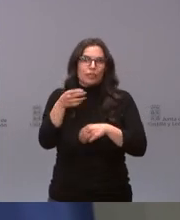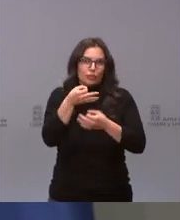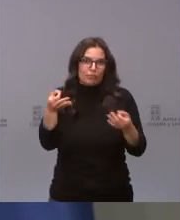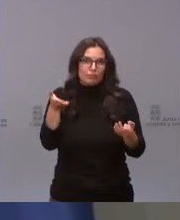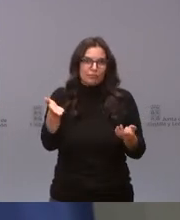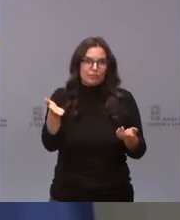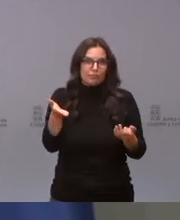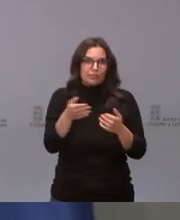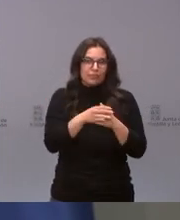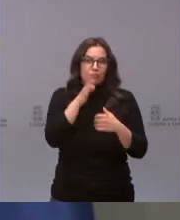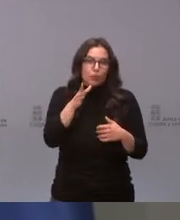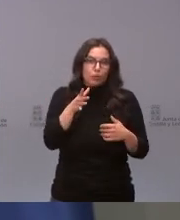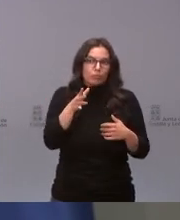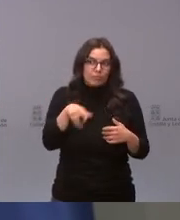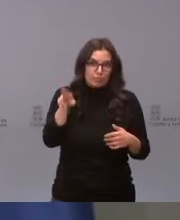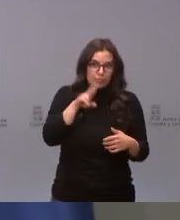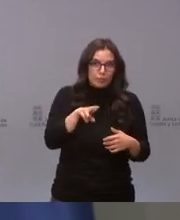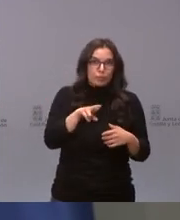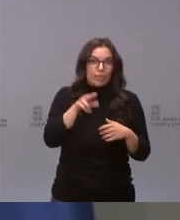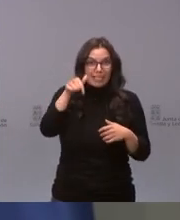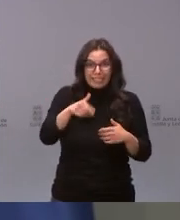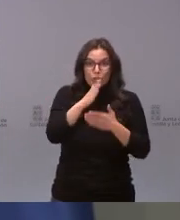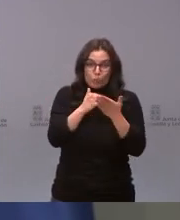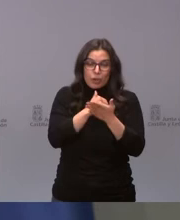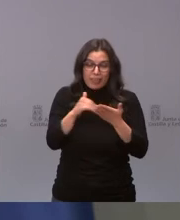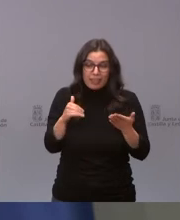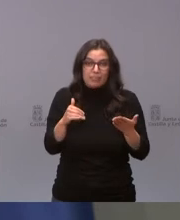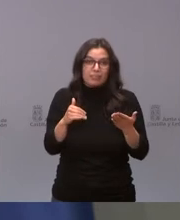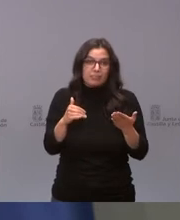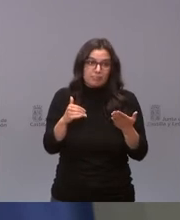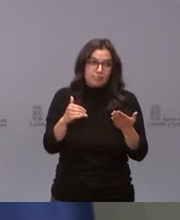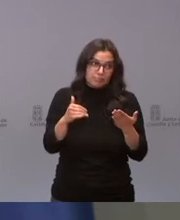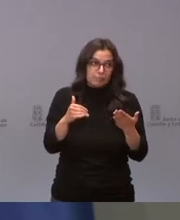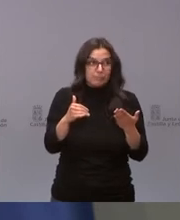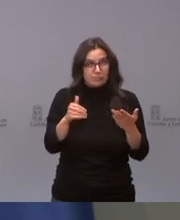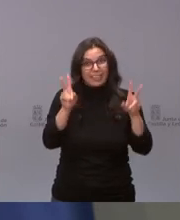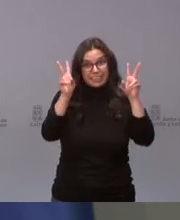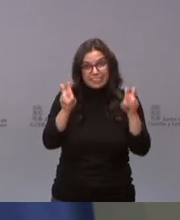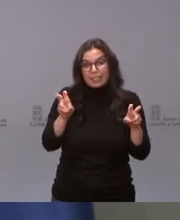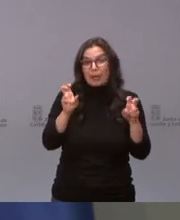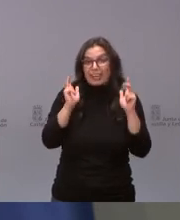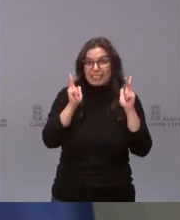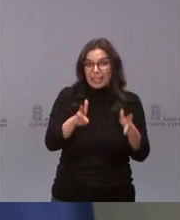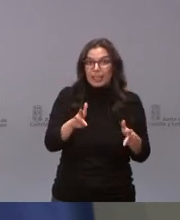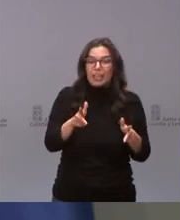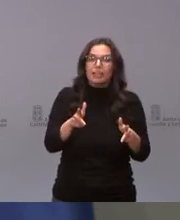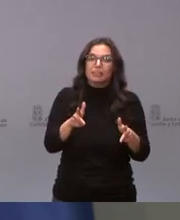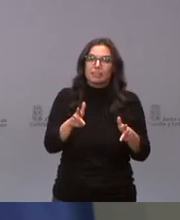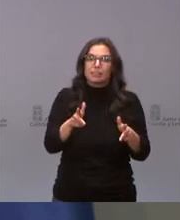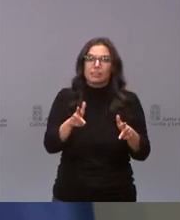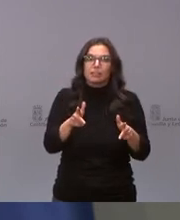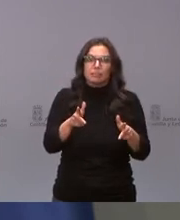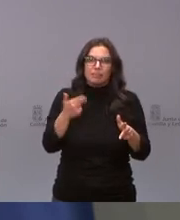Porque de insistir, que es que en esta comunidad, sobre el asunto de las residencias, se ha ido a la